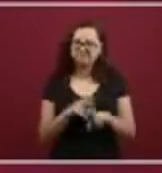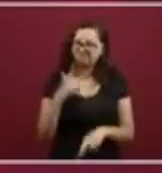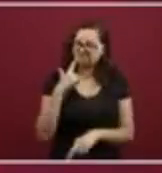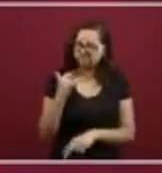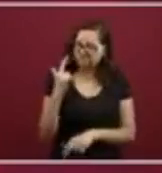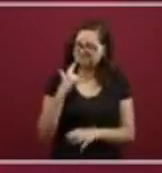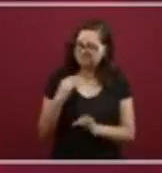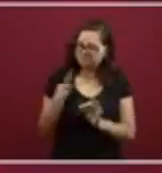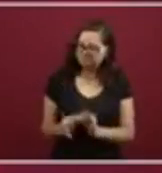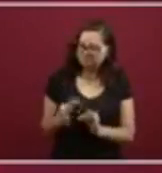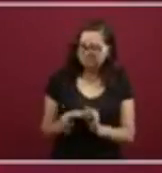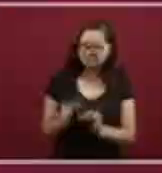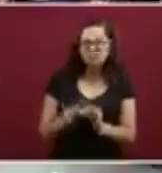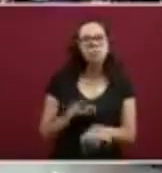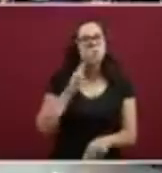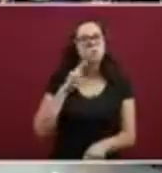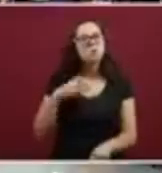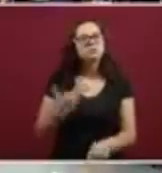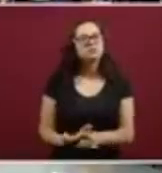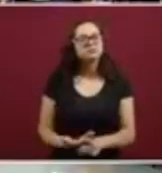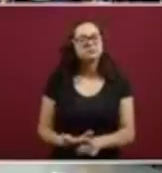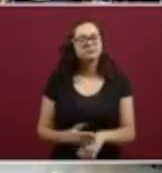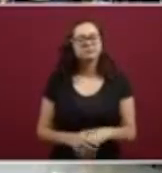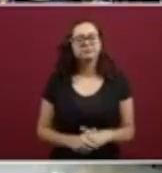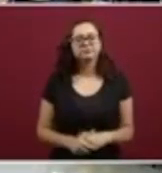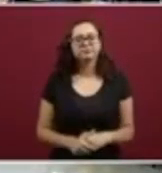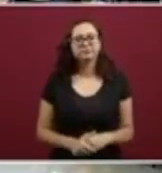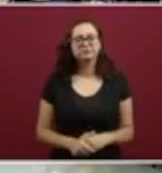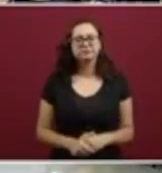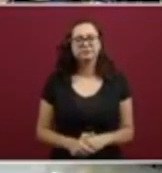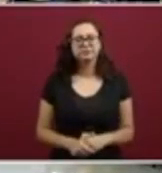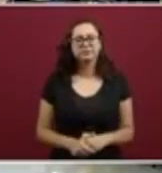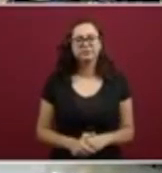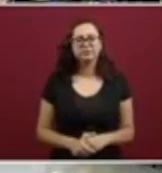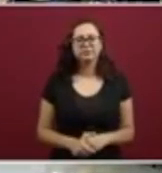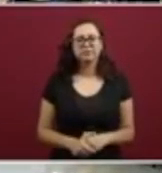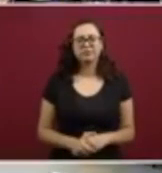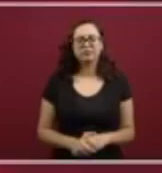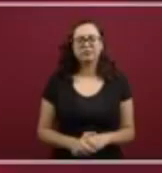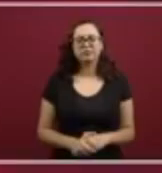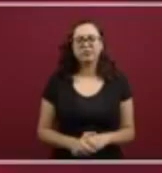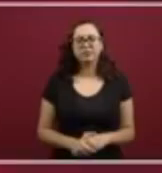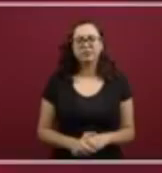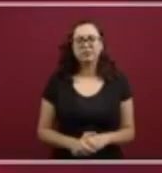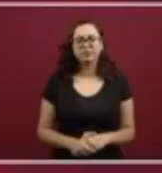con su responsabilidad. Por eso nunca